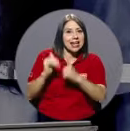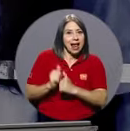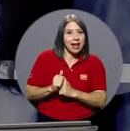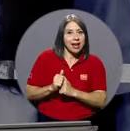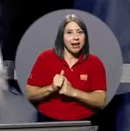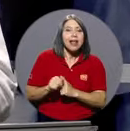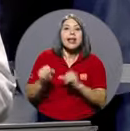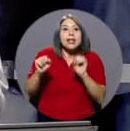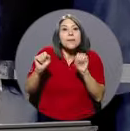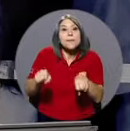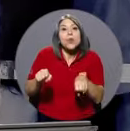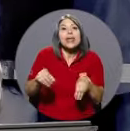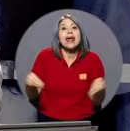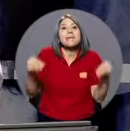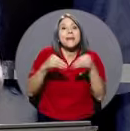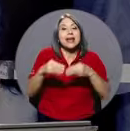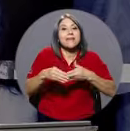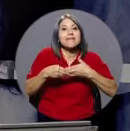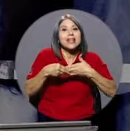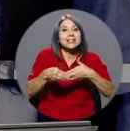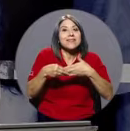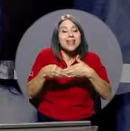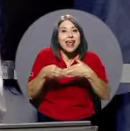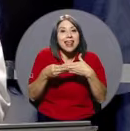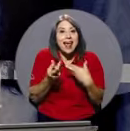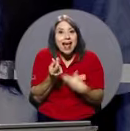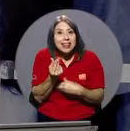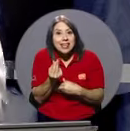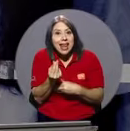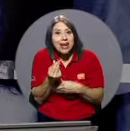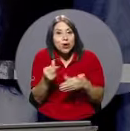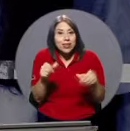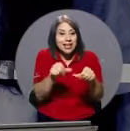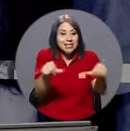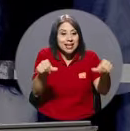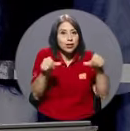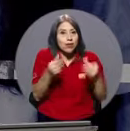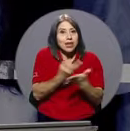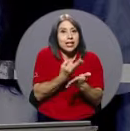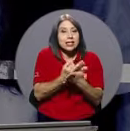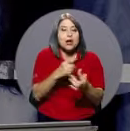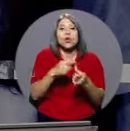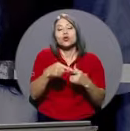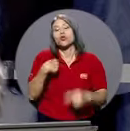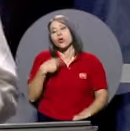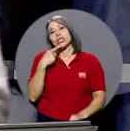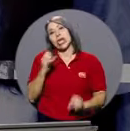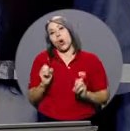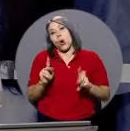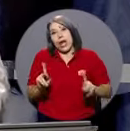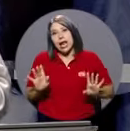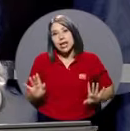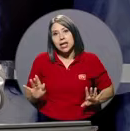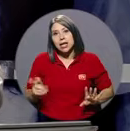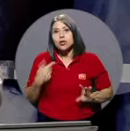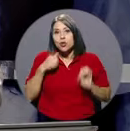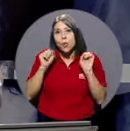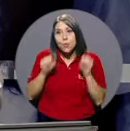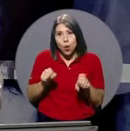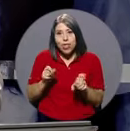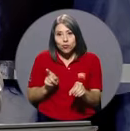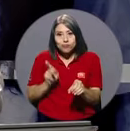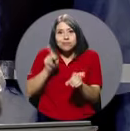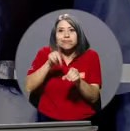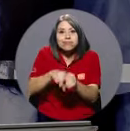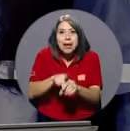menos de parte de poderle dar un poquito más de flexibilidad al dinero del sector financiero, uno dice, ok, voy a poderme